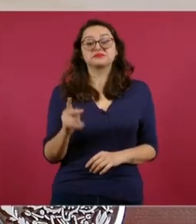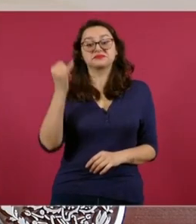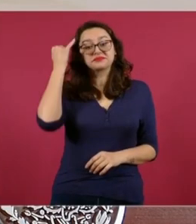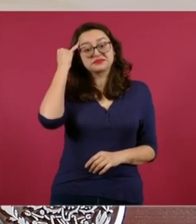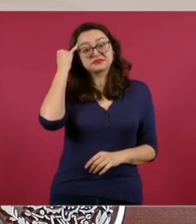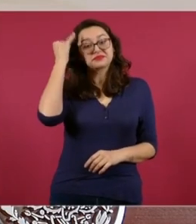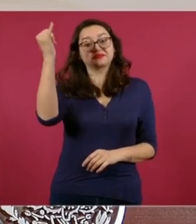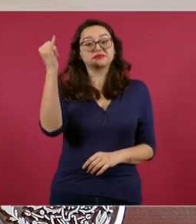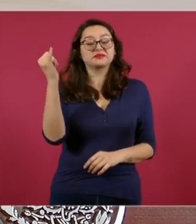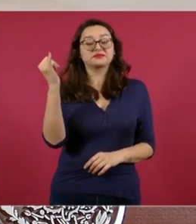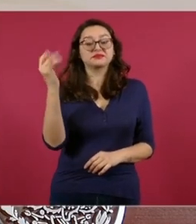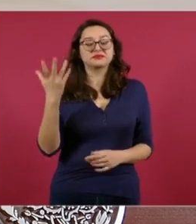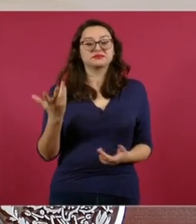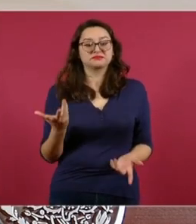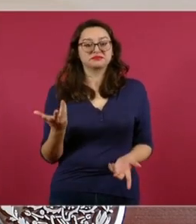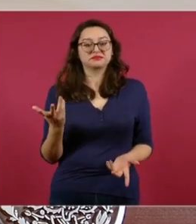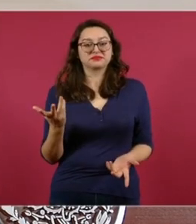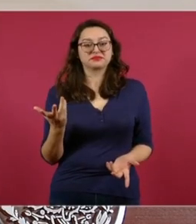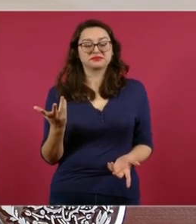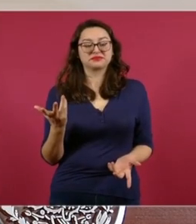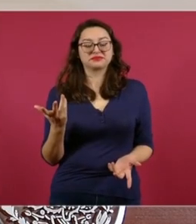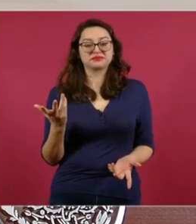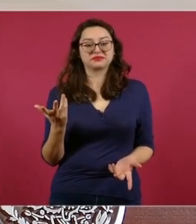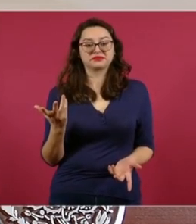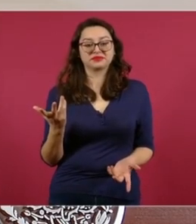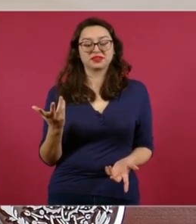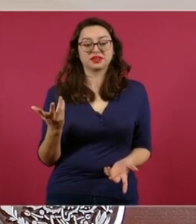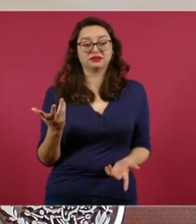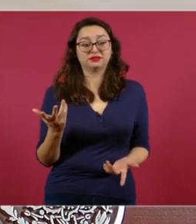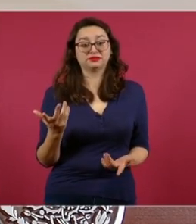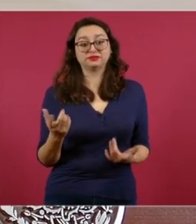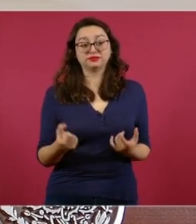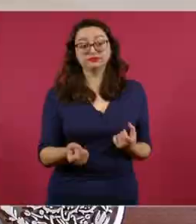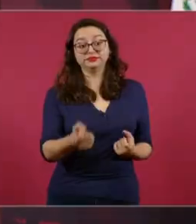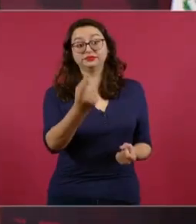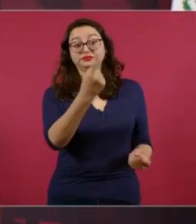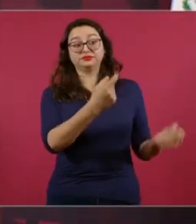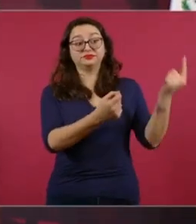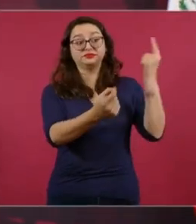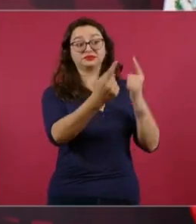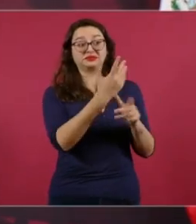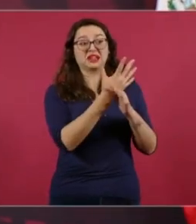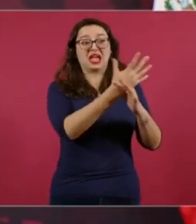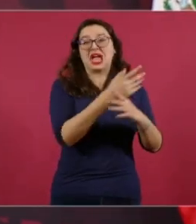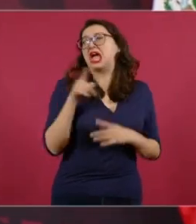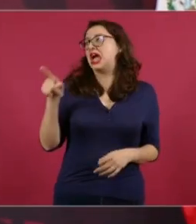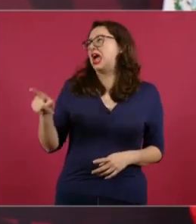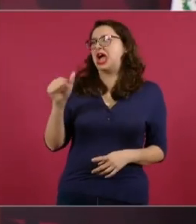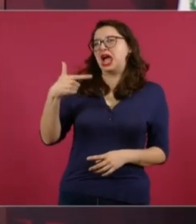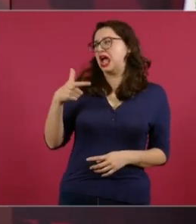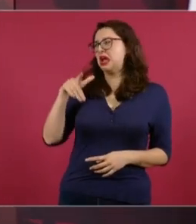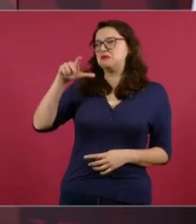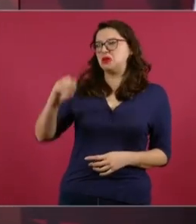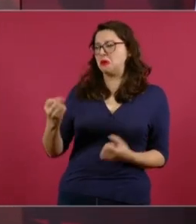viviésemos, como dicen algunos, ¿no?, en una dictadura.